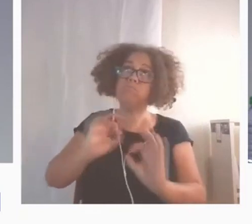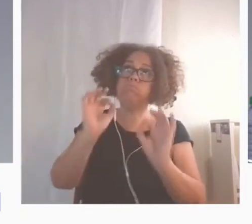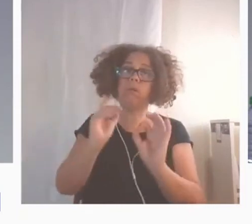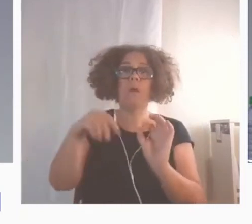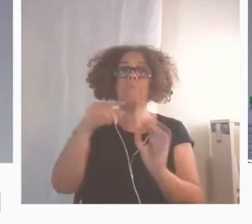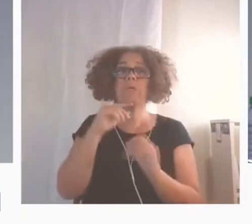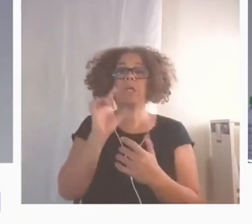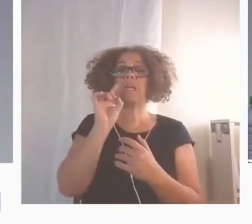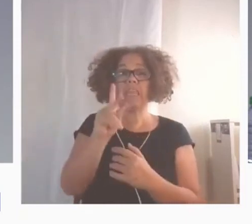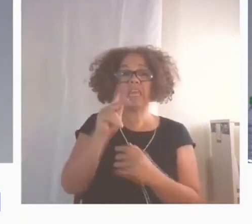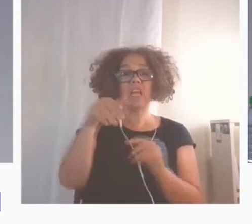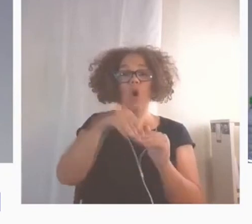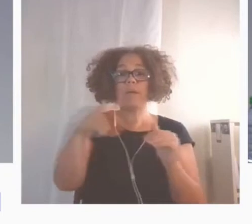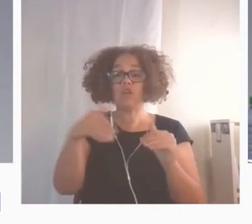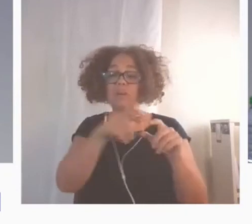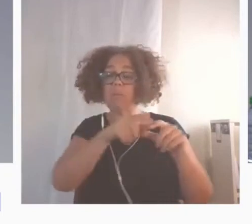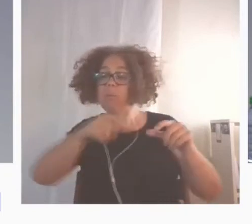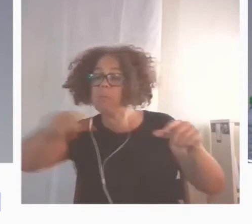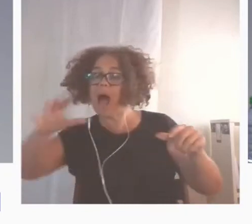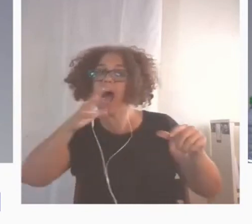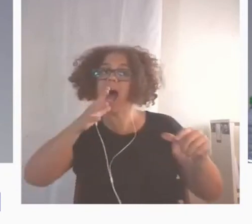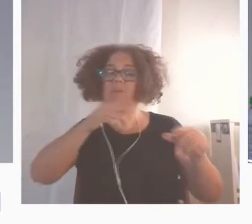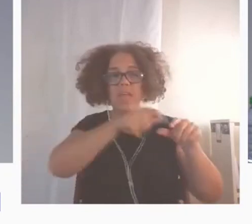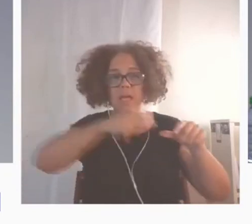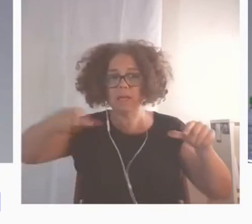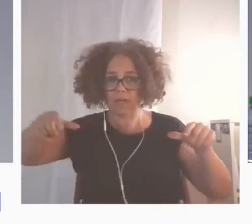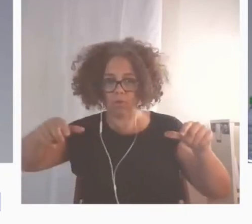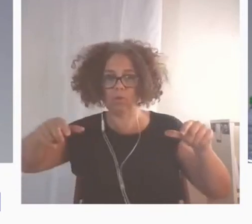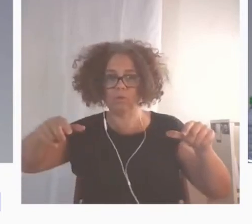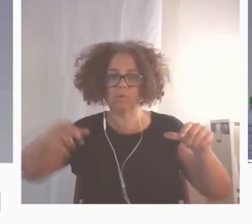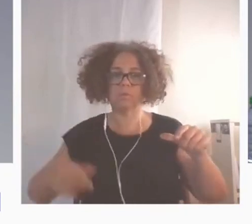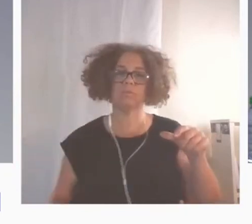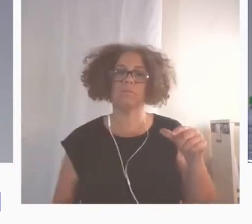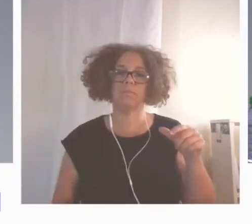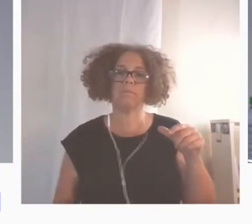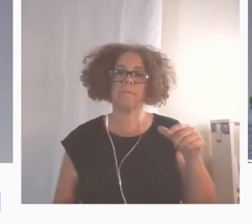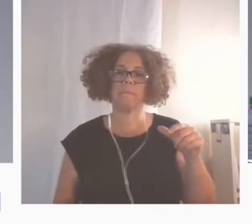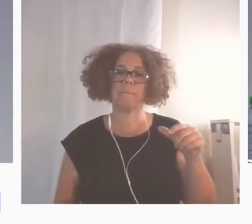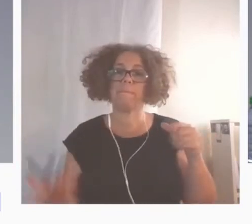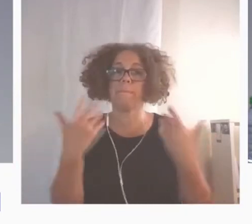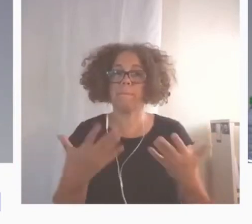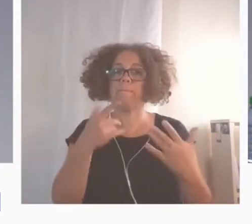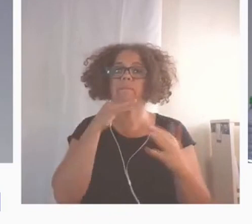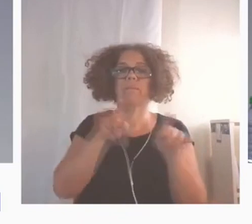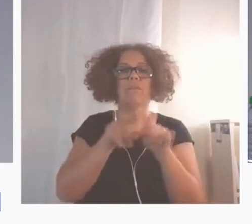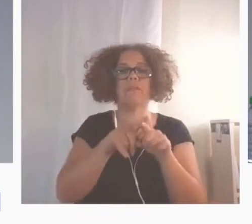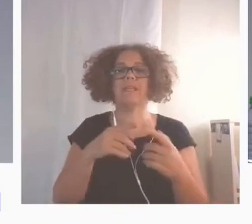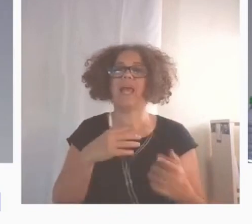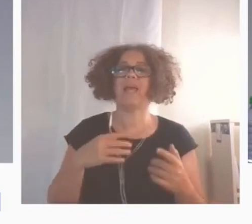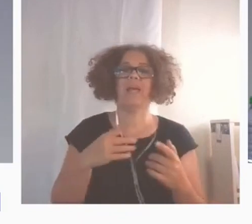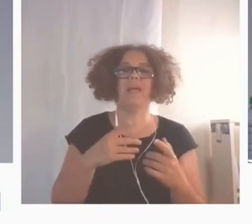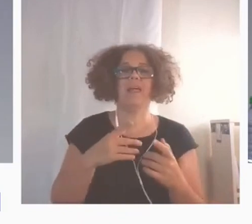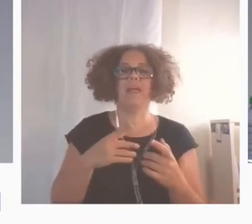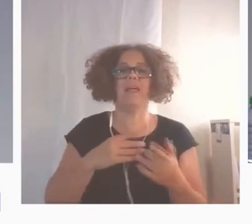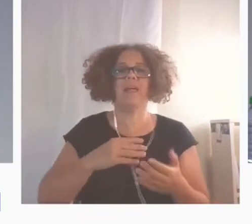15 km de frente de rio e 17 km de frente de mar. Por isso tem essa diversidade tão grande de